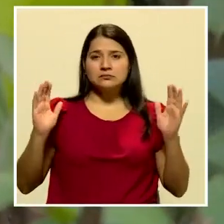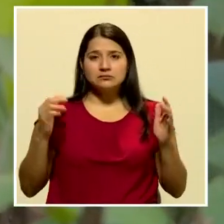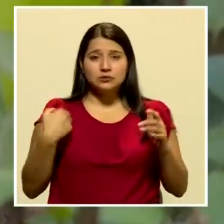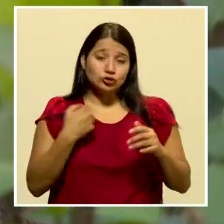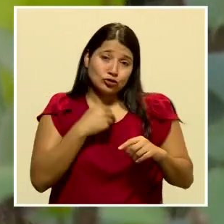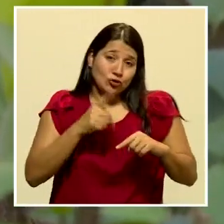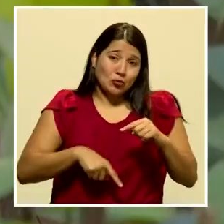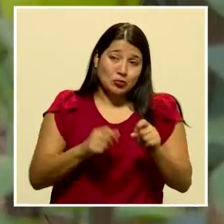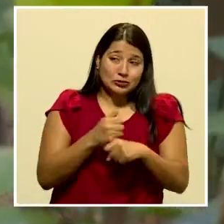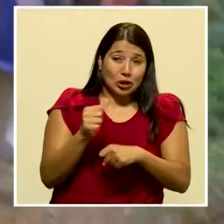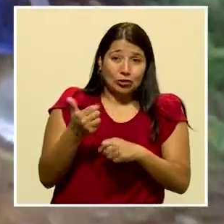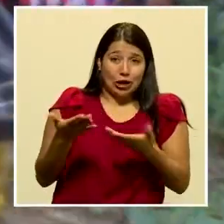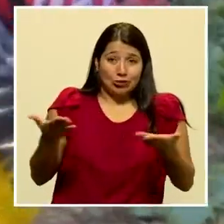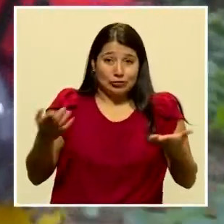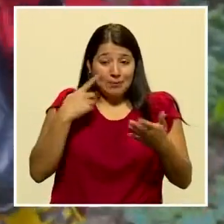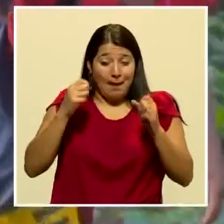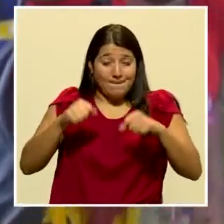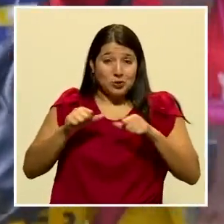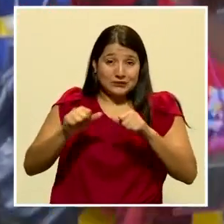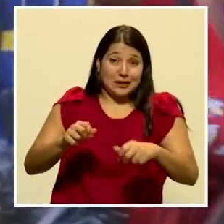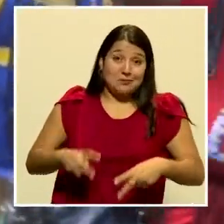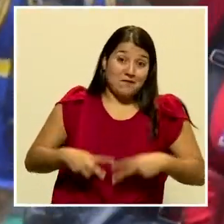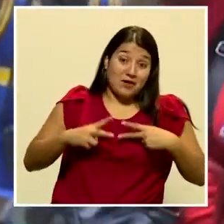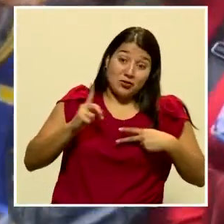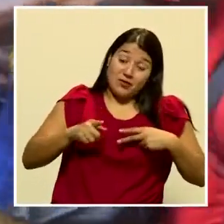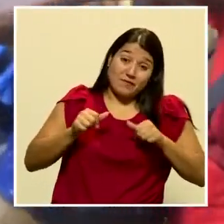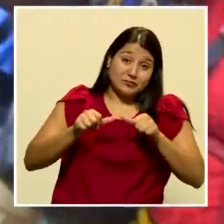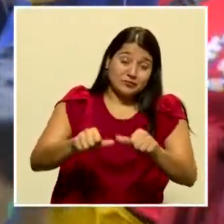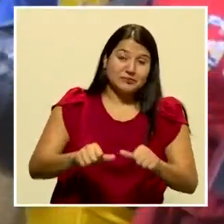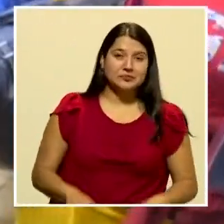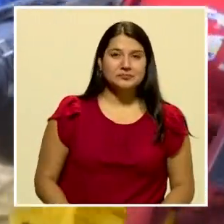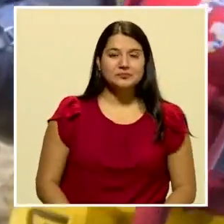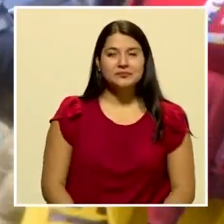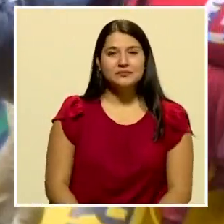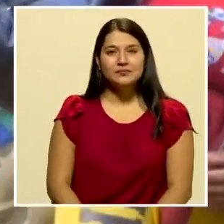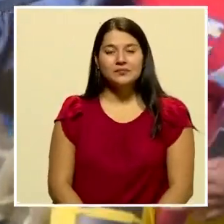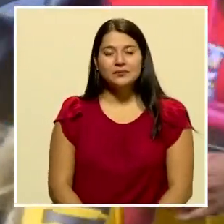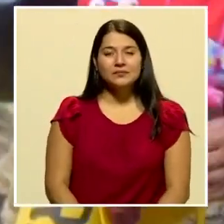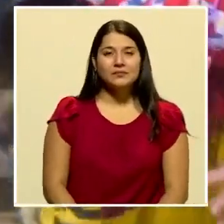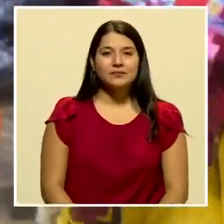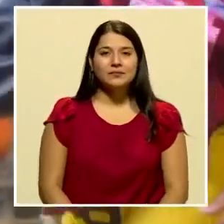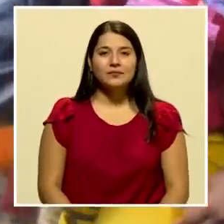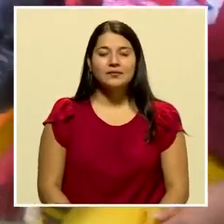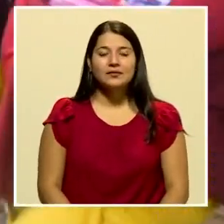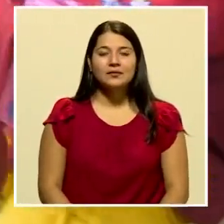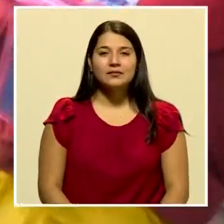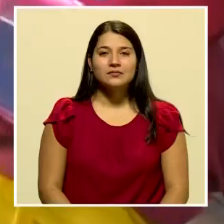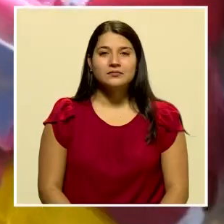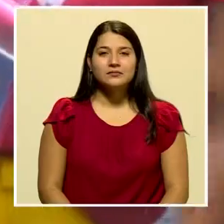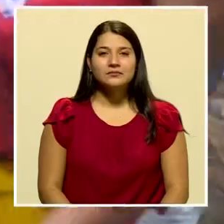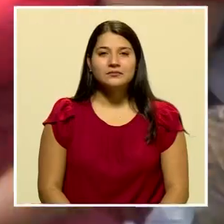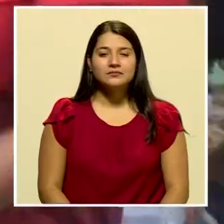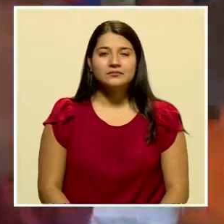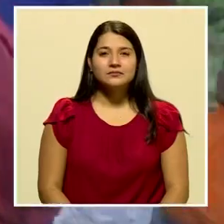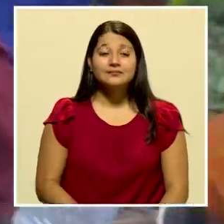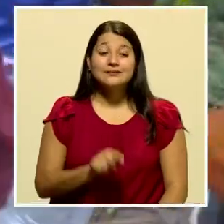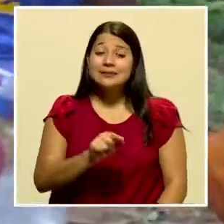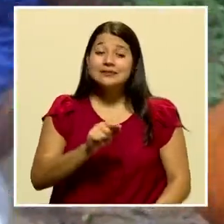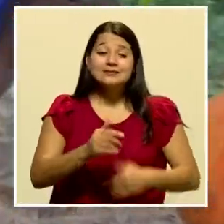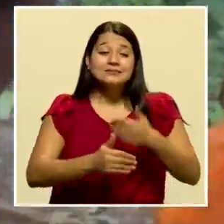para sobrevivir, nosotros tenemos que coger ese camino. Ese es un fenómeno que nunca se